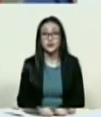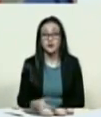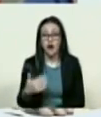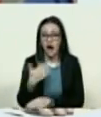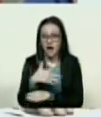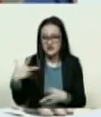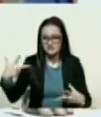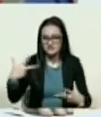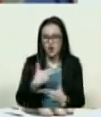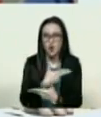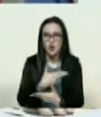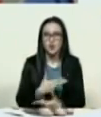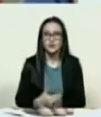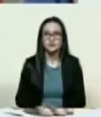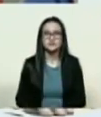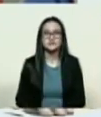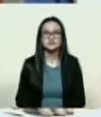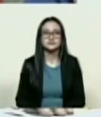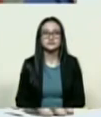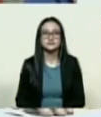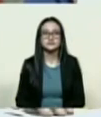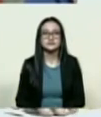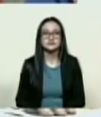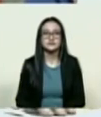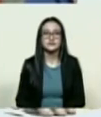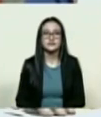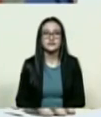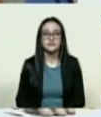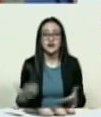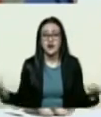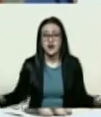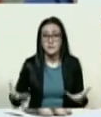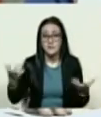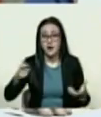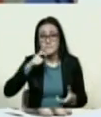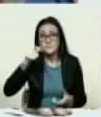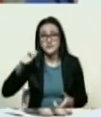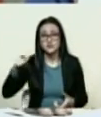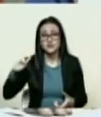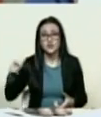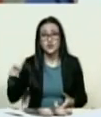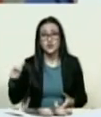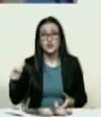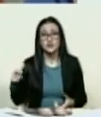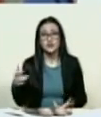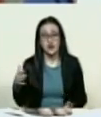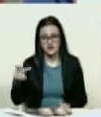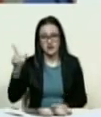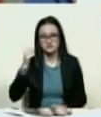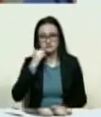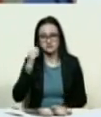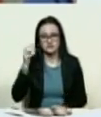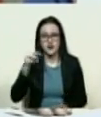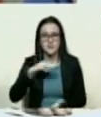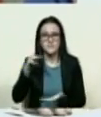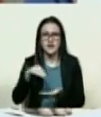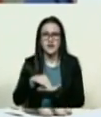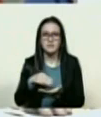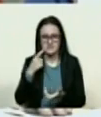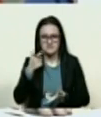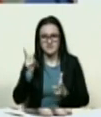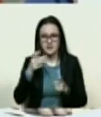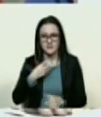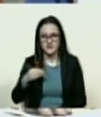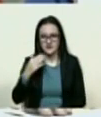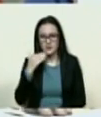calle, si les permiten quemar a un ser humano vivo, que hagan manifestaciones, la resistencia allá en Miami, para ver si se lo permiten.